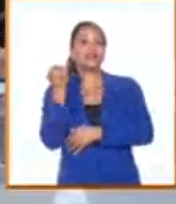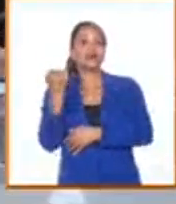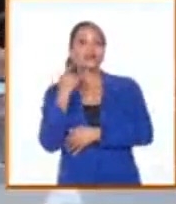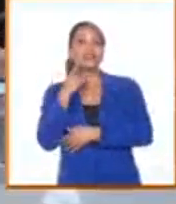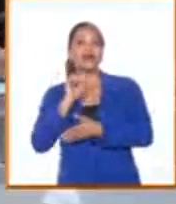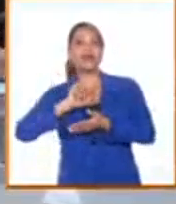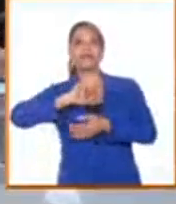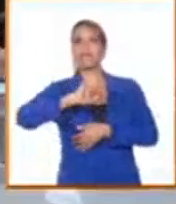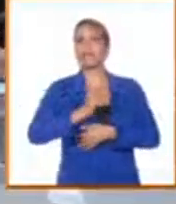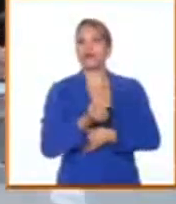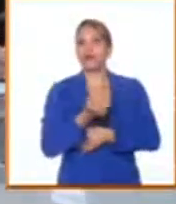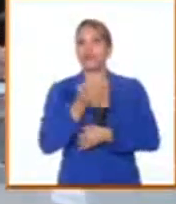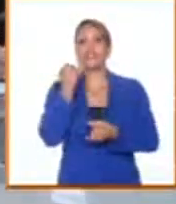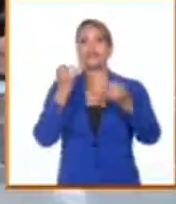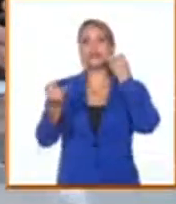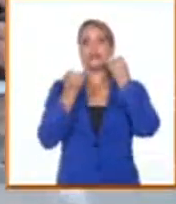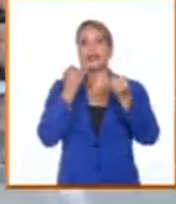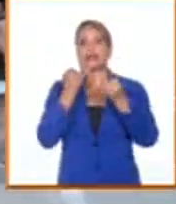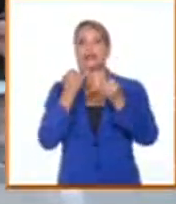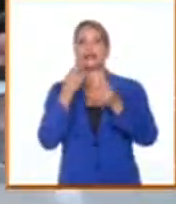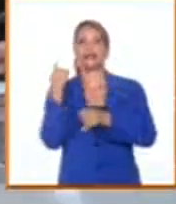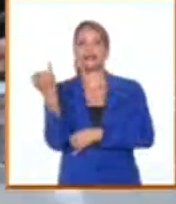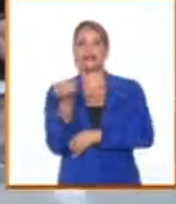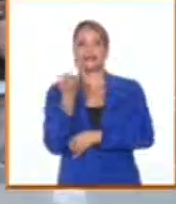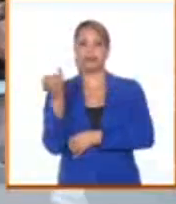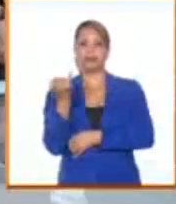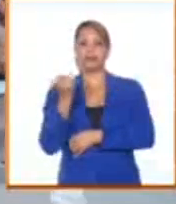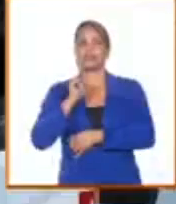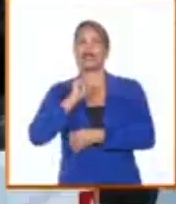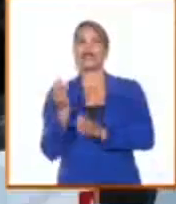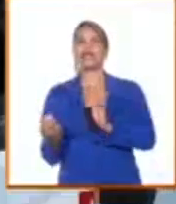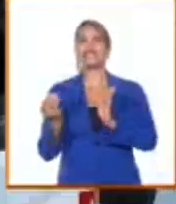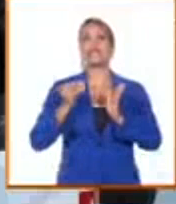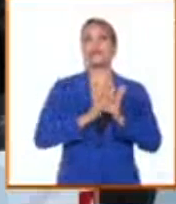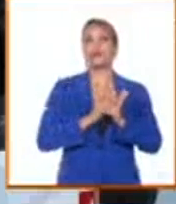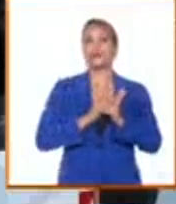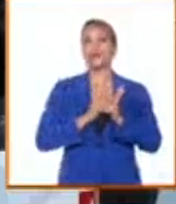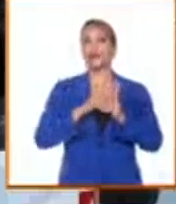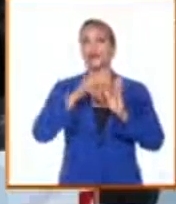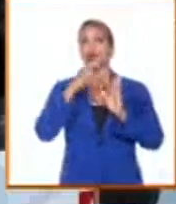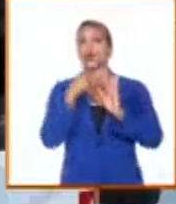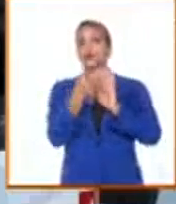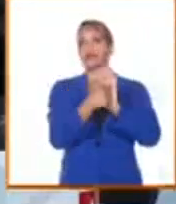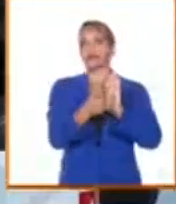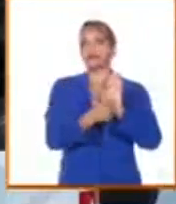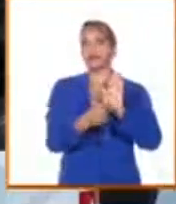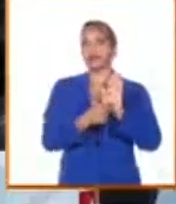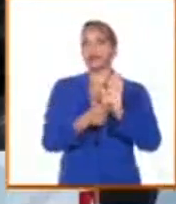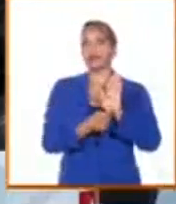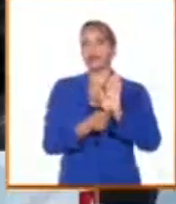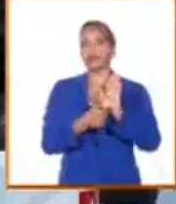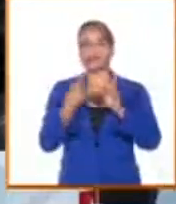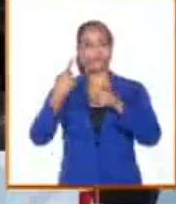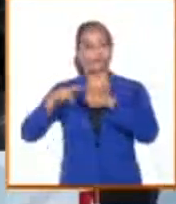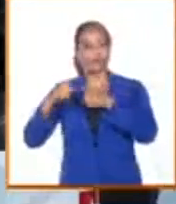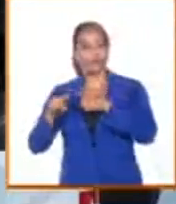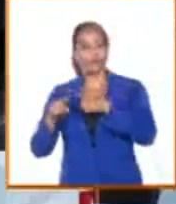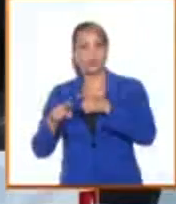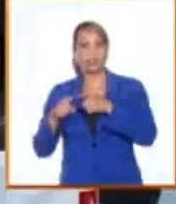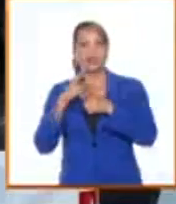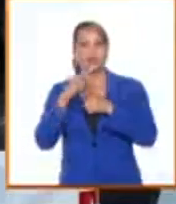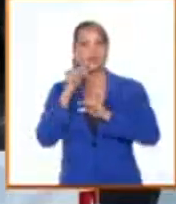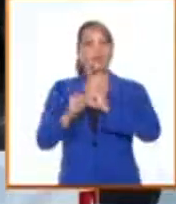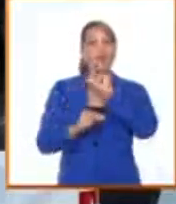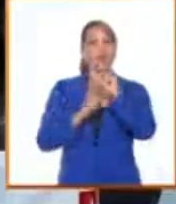imponiendo los intereses transnacionales, se están imponiendo conceptos y batallas hegemónicas, se están